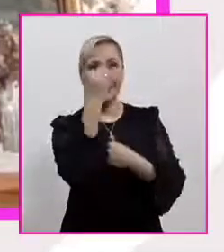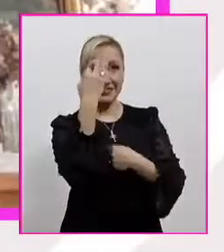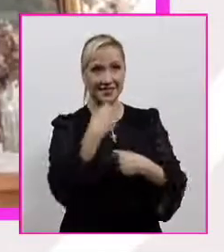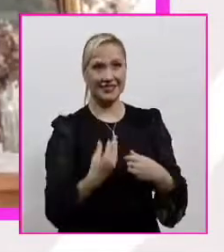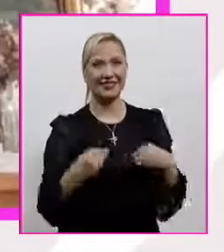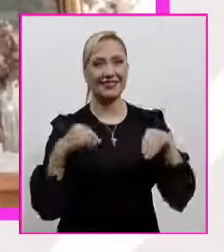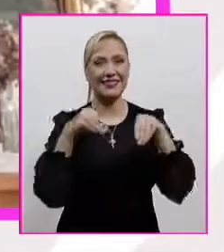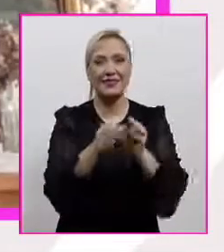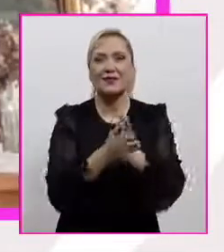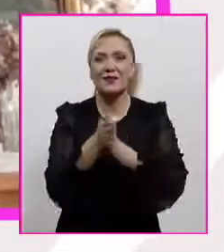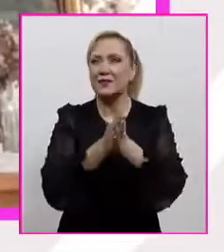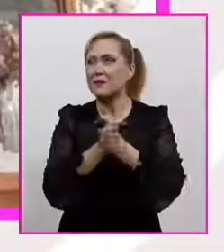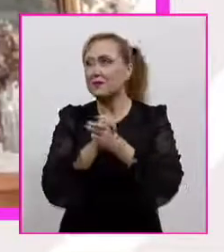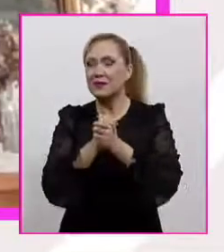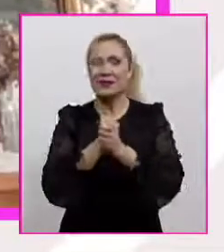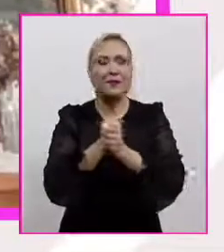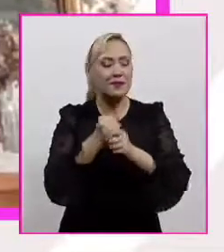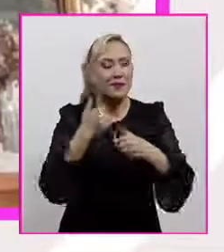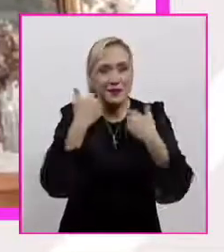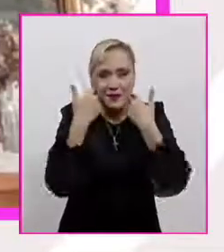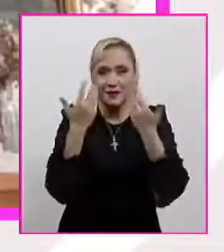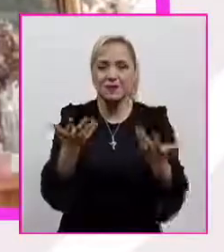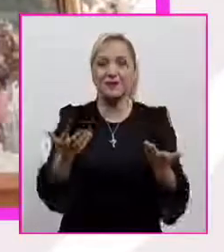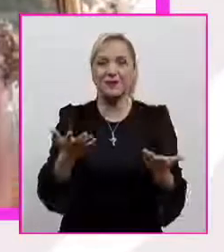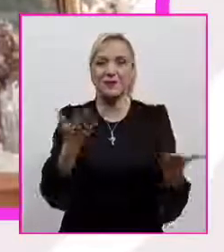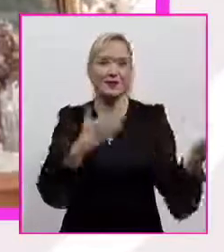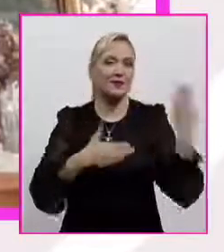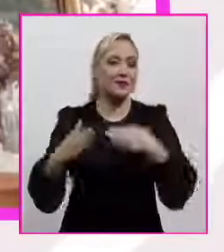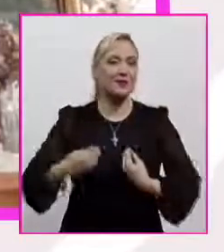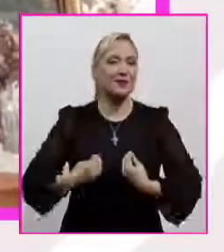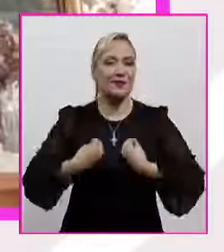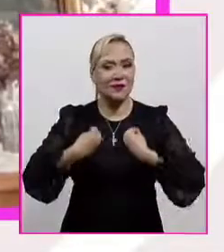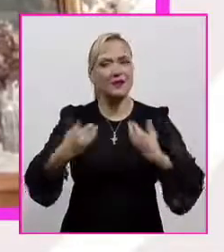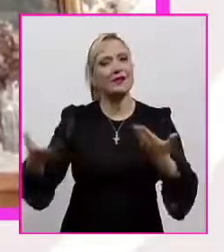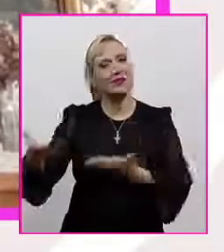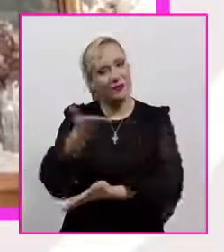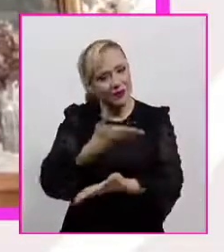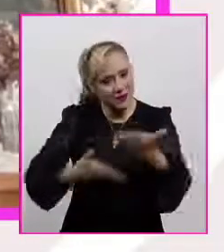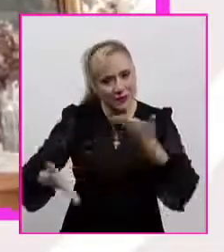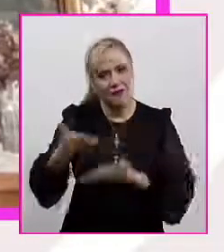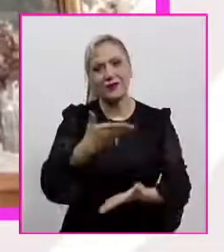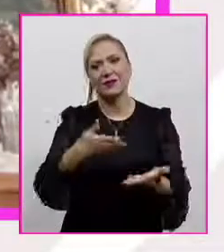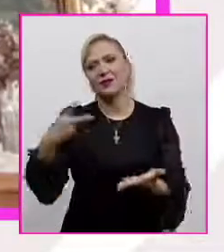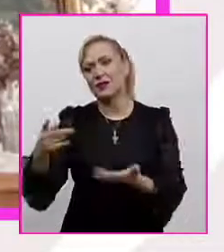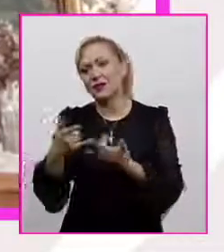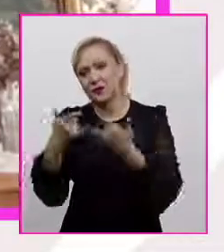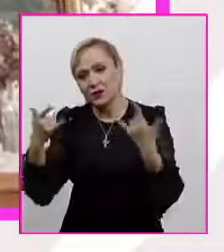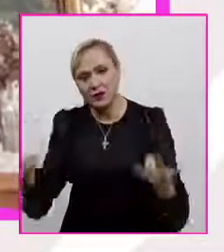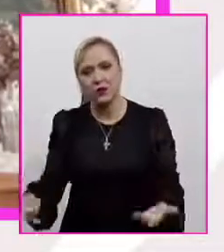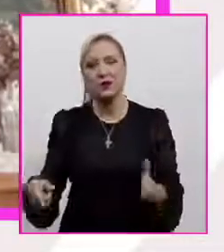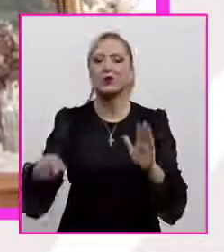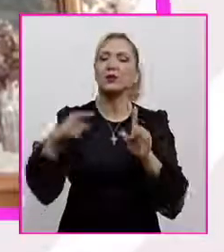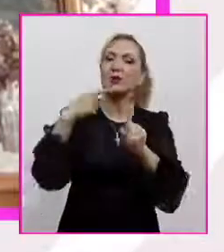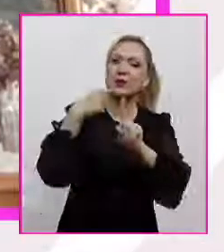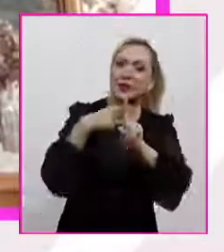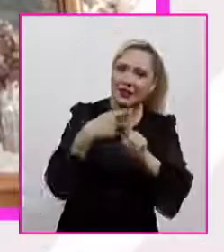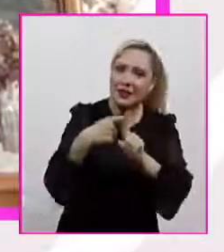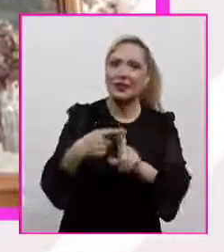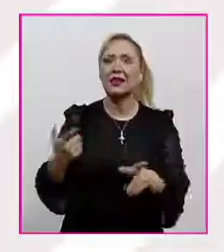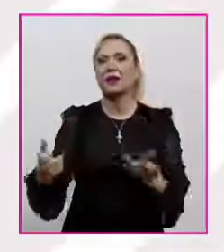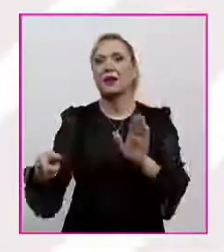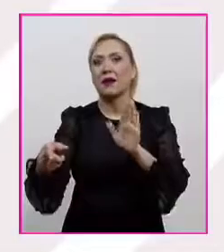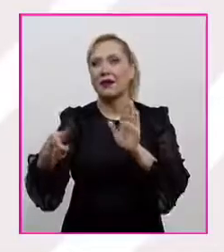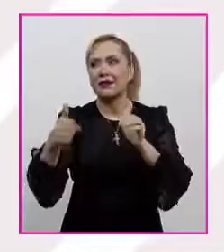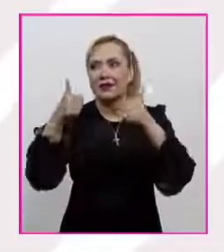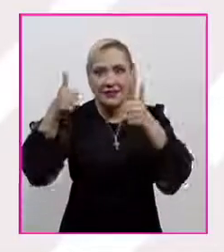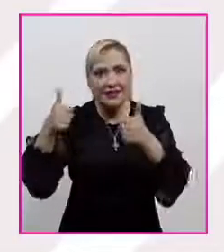y que les recibe, ¿no? Y justo compartir estas historias buenas, estas historias de éxito, estas historias